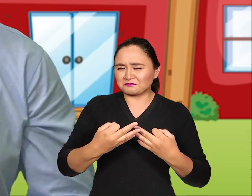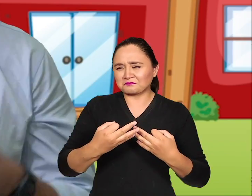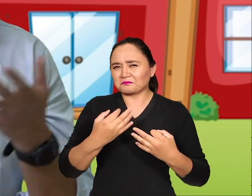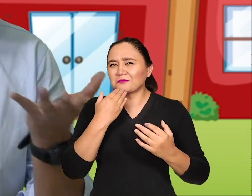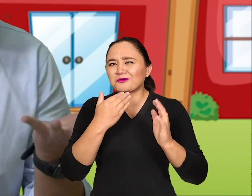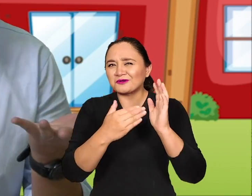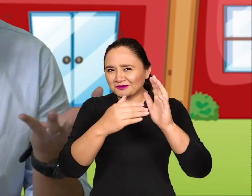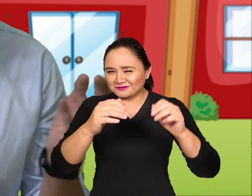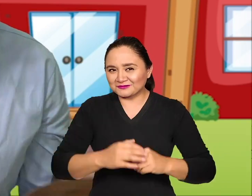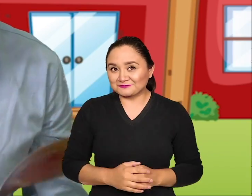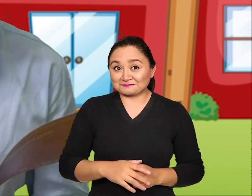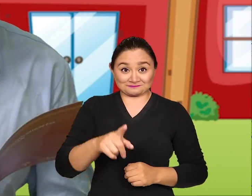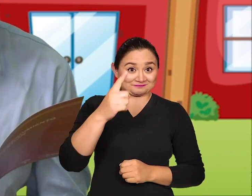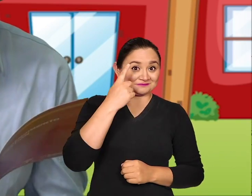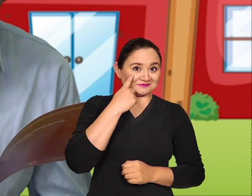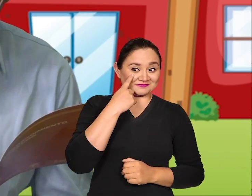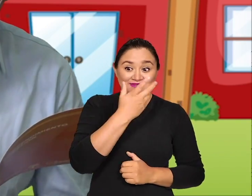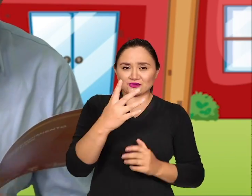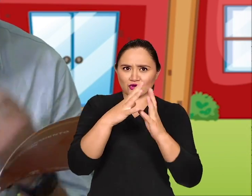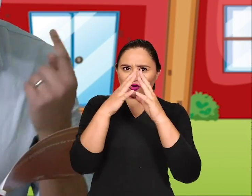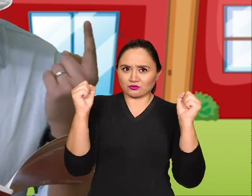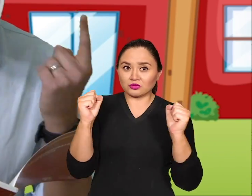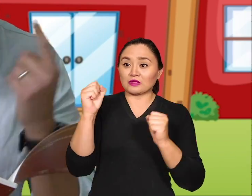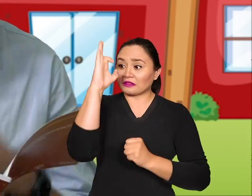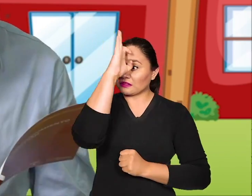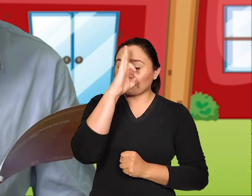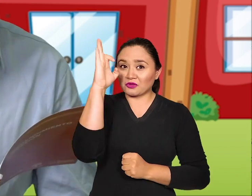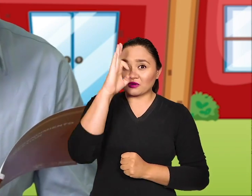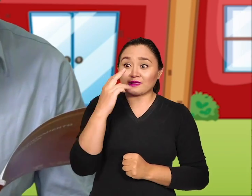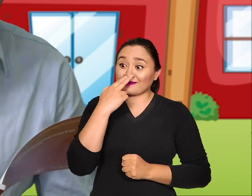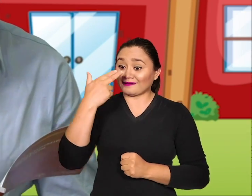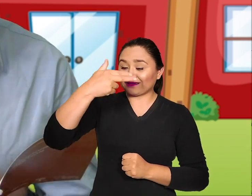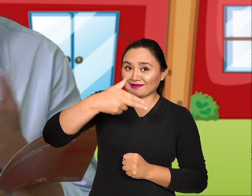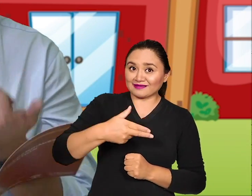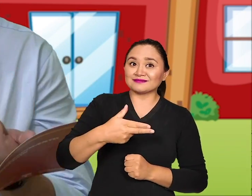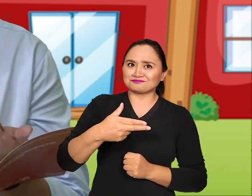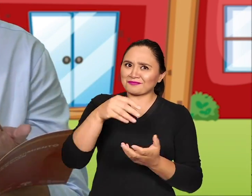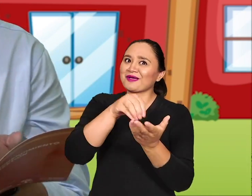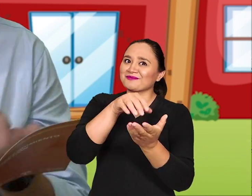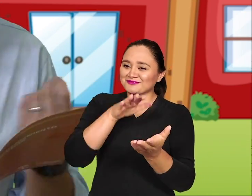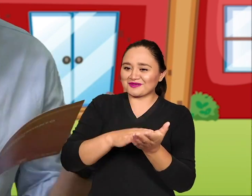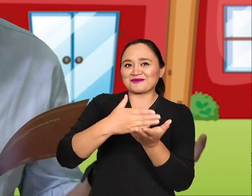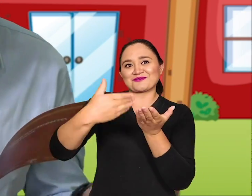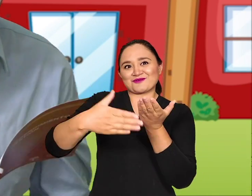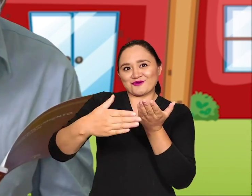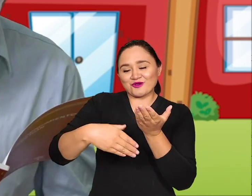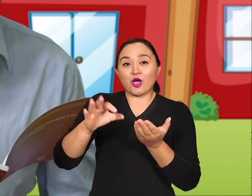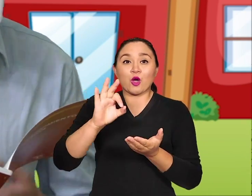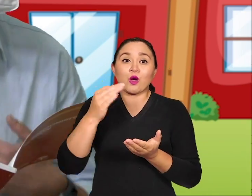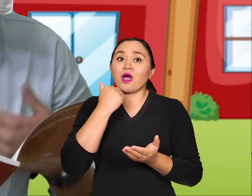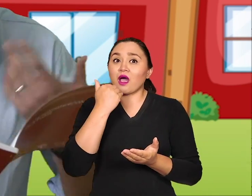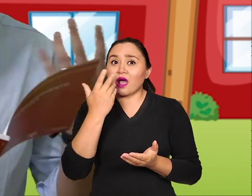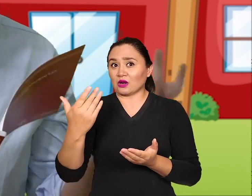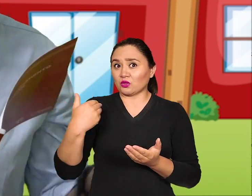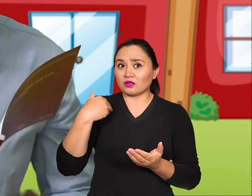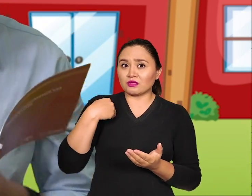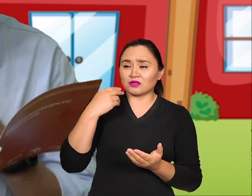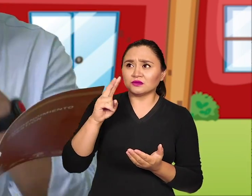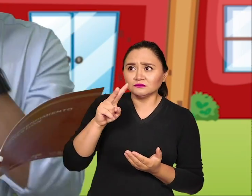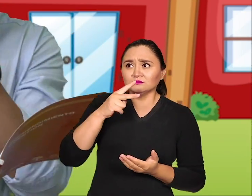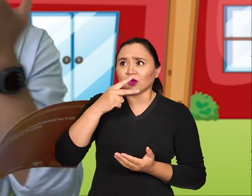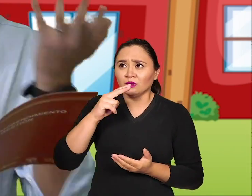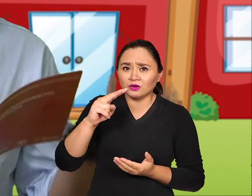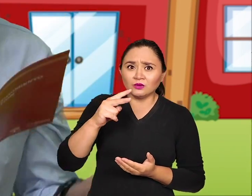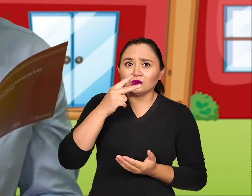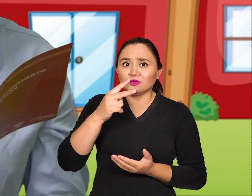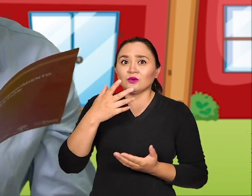ejemplo? Por ejemplo, que comprendan que la teoría de los gases se aplica en la cocina, o cuando tienes dificultad de respirar